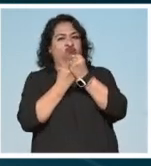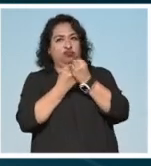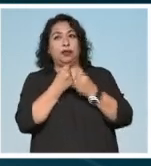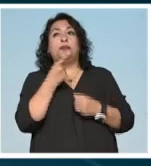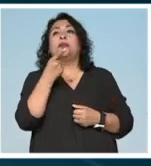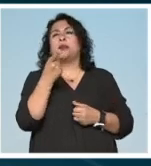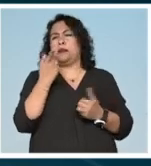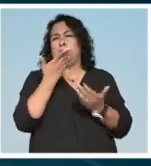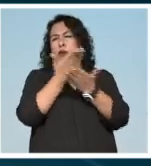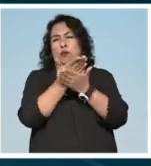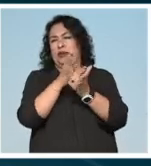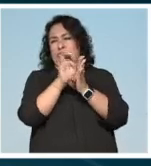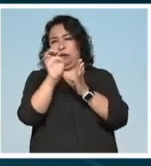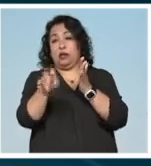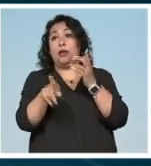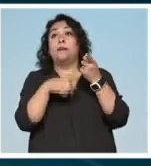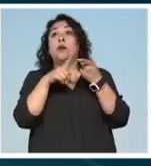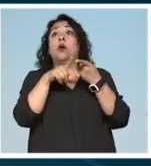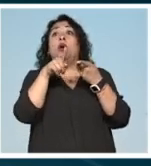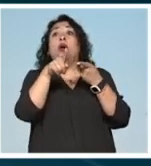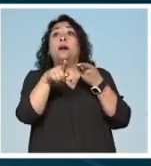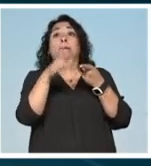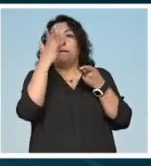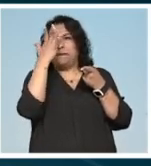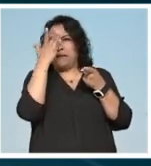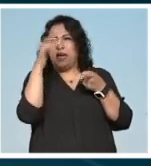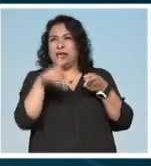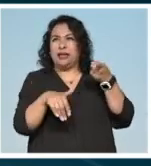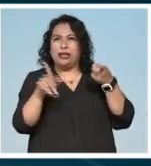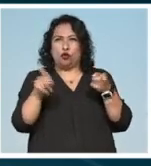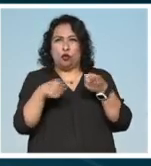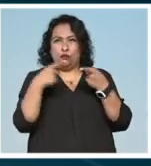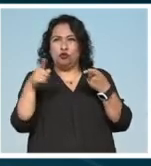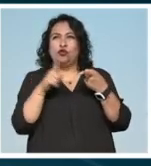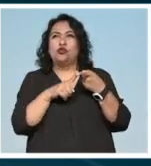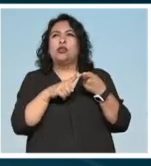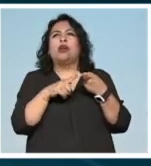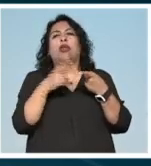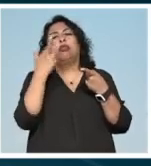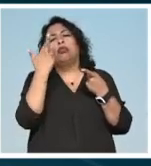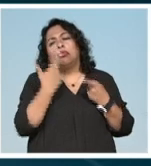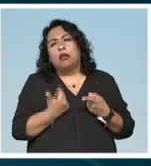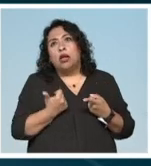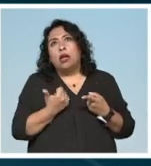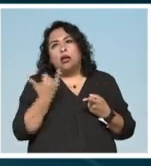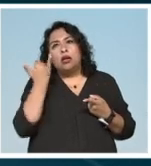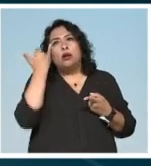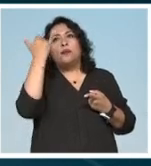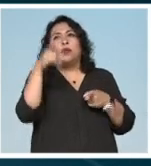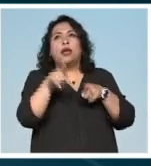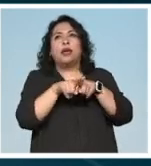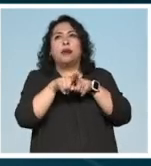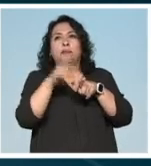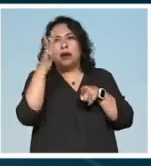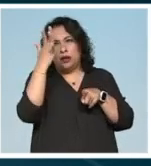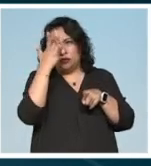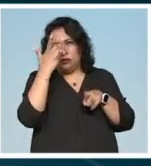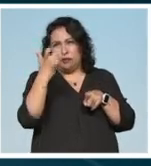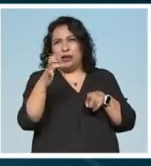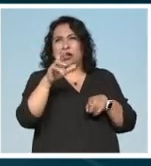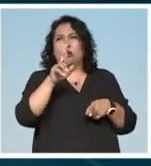Entre las propuestas, destaca el espectáculo de magia, teatro y música, La desilusión de la ilusión de los hermanos magos